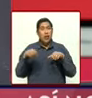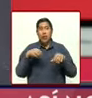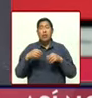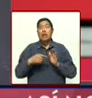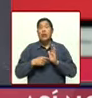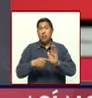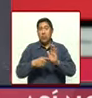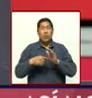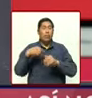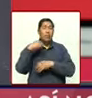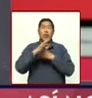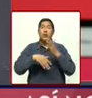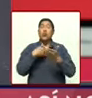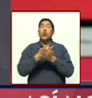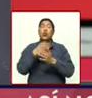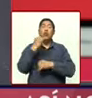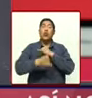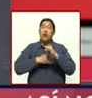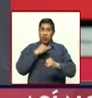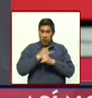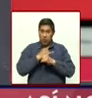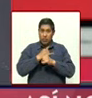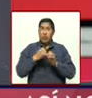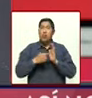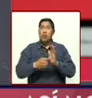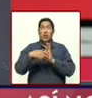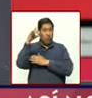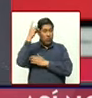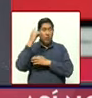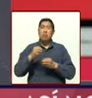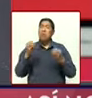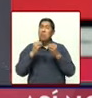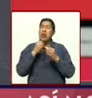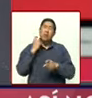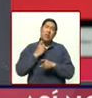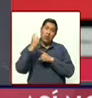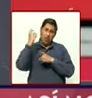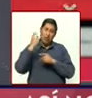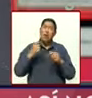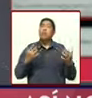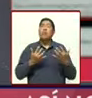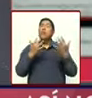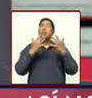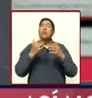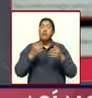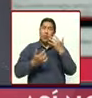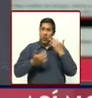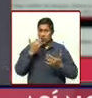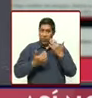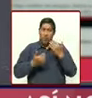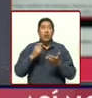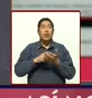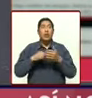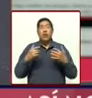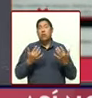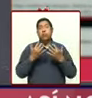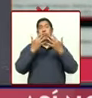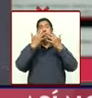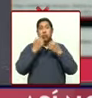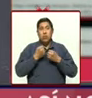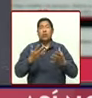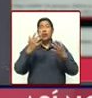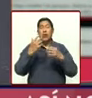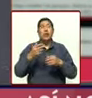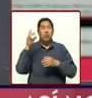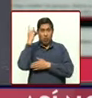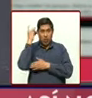supuesto, presentados a nivel internacional. Mapa satelital del desastre. Bolivia es el país más afectado por la contaminación de los incendios. El humo causado por